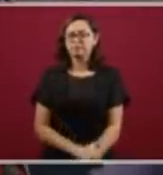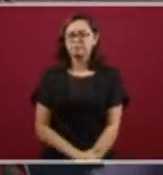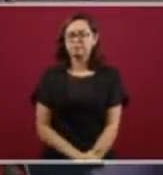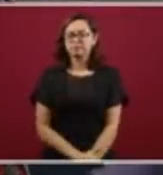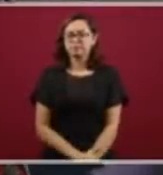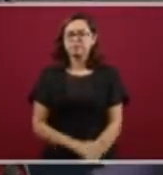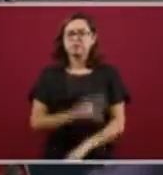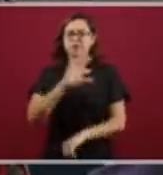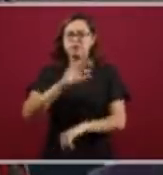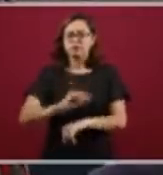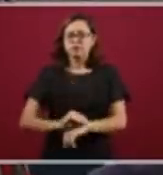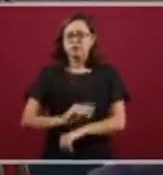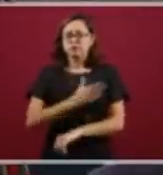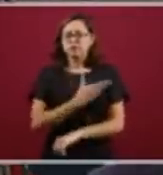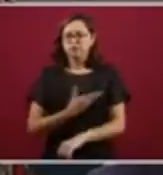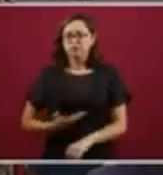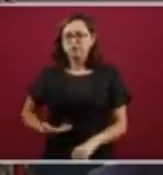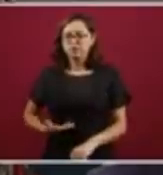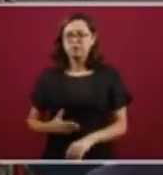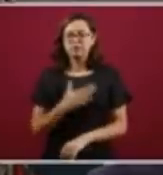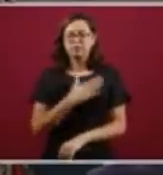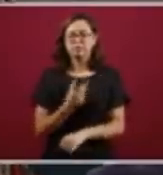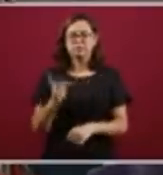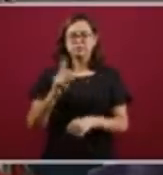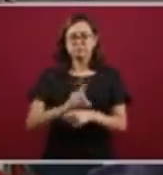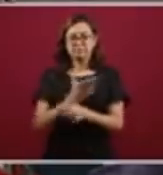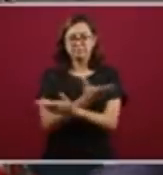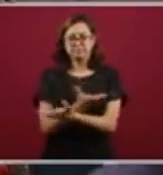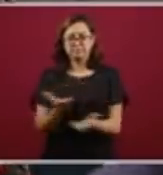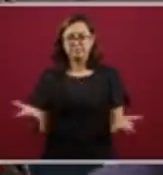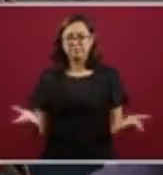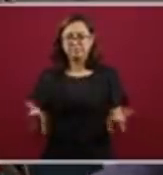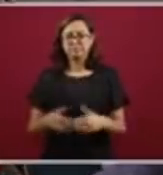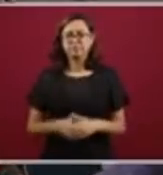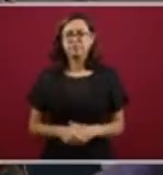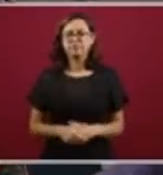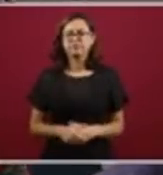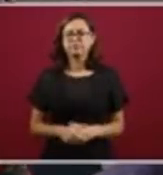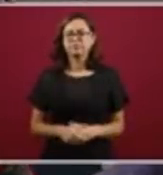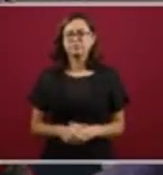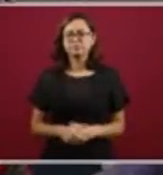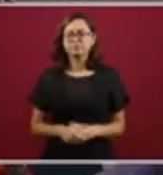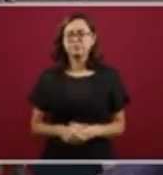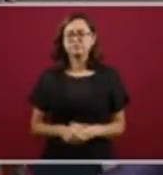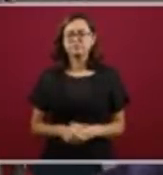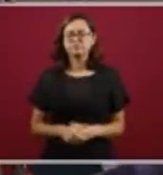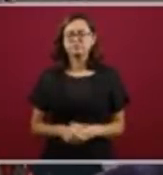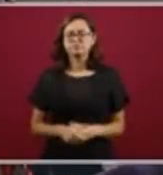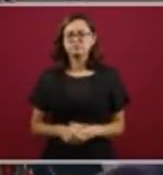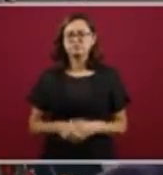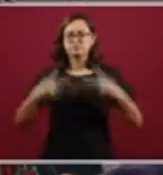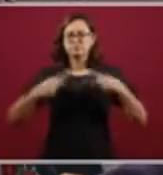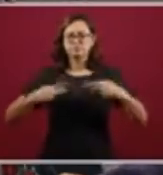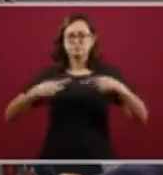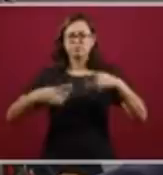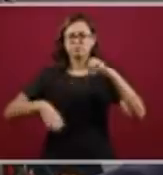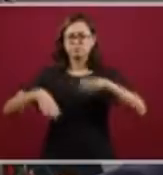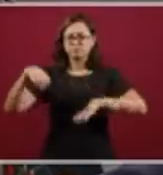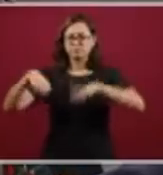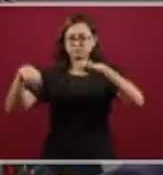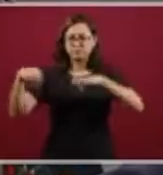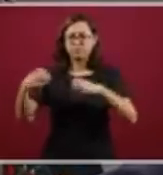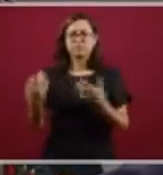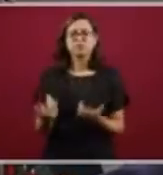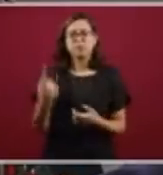Con su permiso, señor presidente, buenos días a todos. La pensión de adultos mayores, insistir que es una